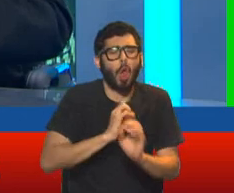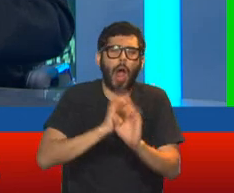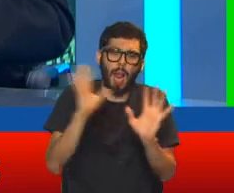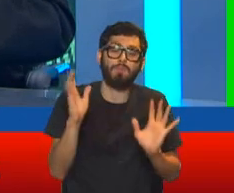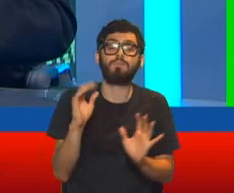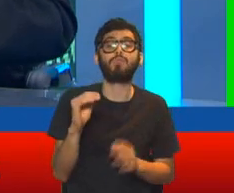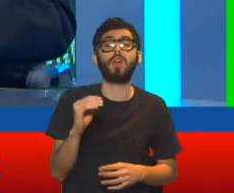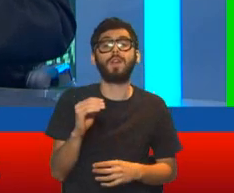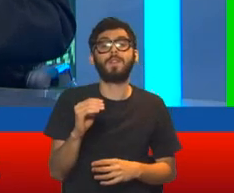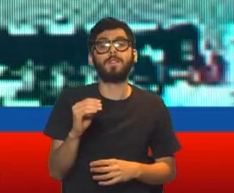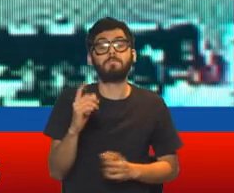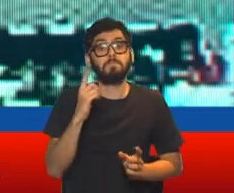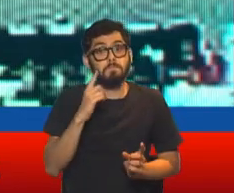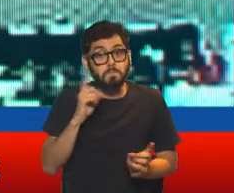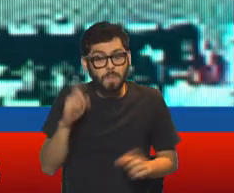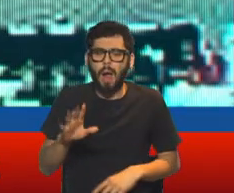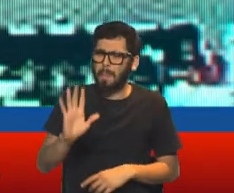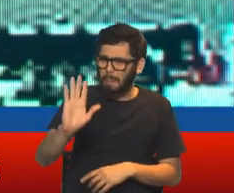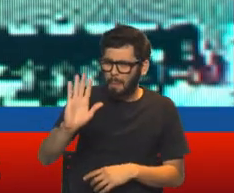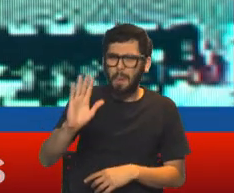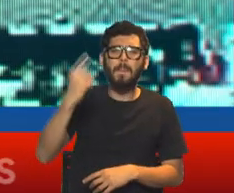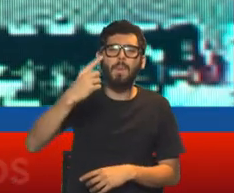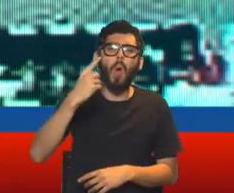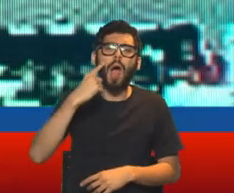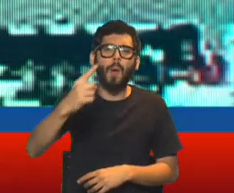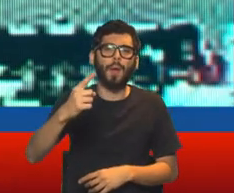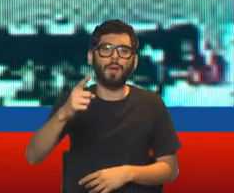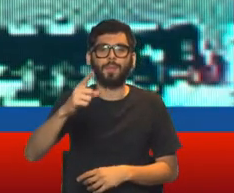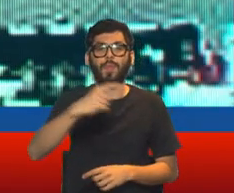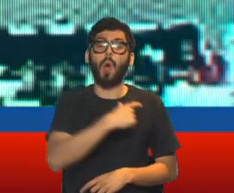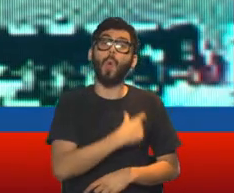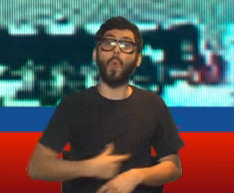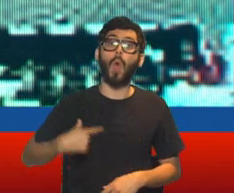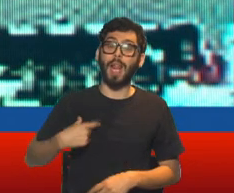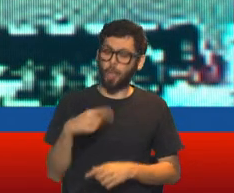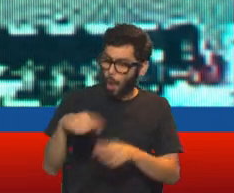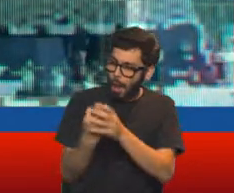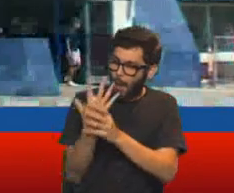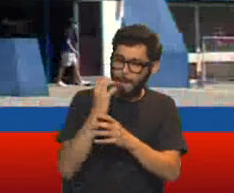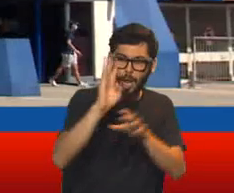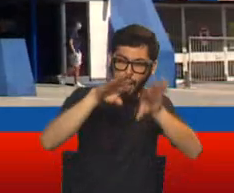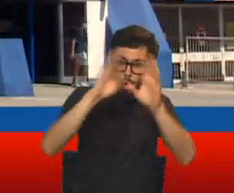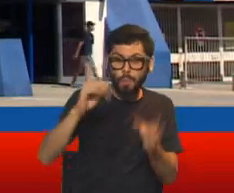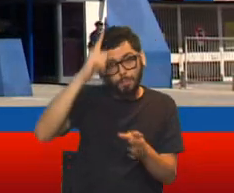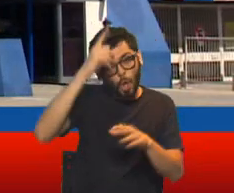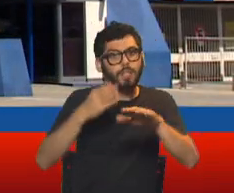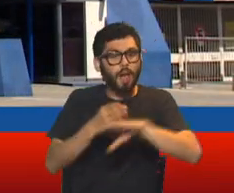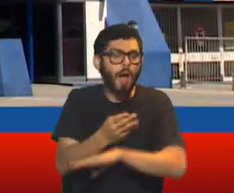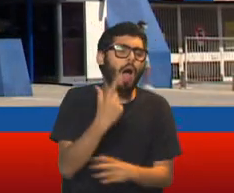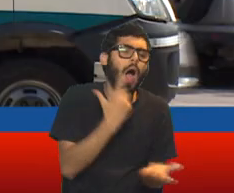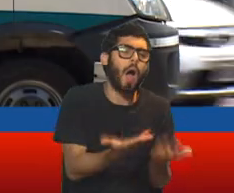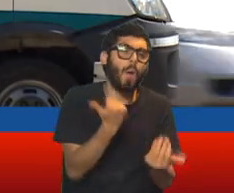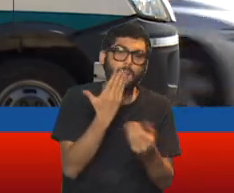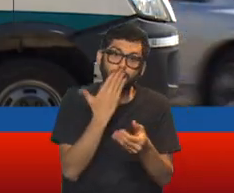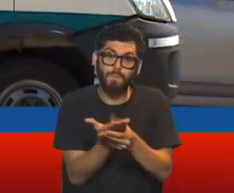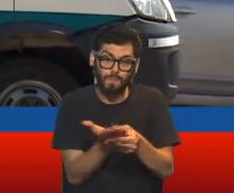que ocurre. Hay algo que te puede. Primero veamos las imágenes del allanamiento de Vélez. Esta mañana. Ahora te planteo algo a ver si pudo haber sido la razón.